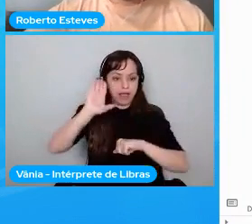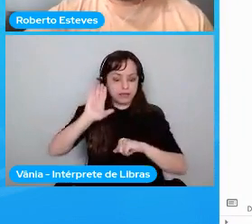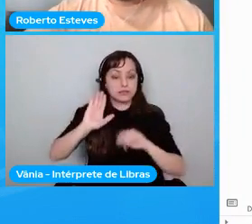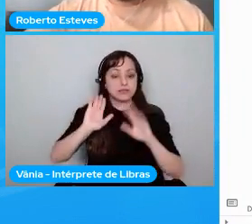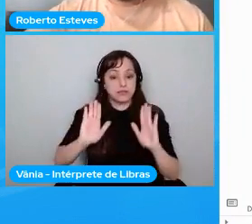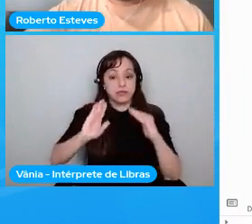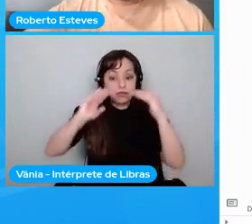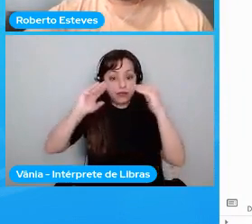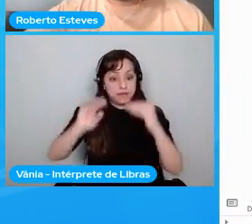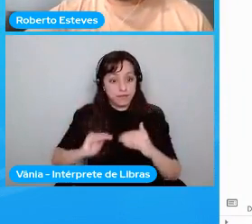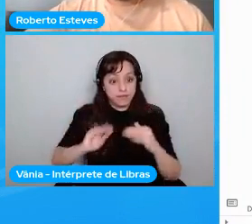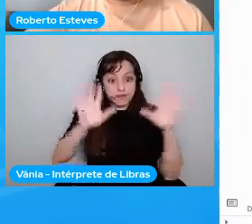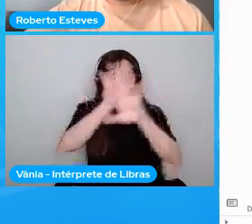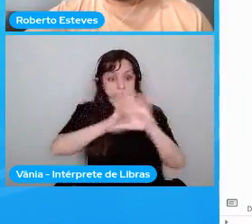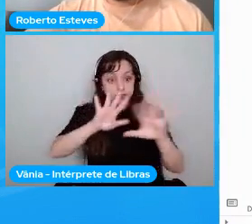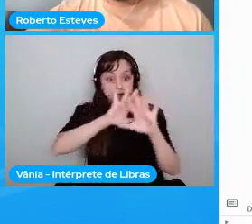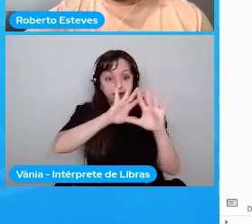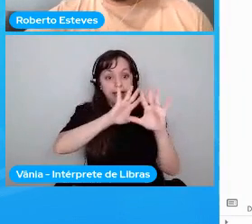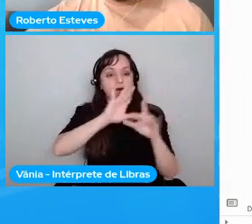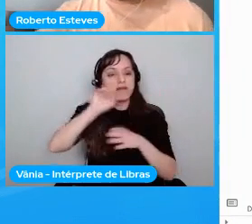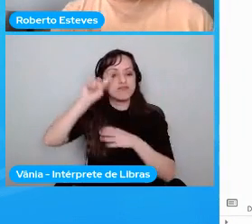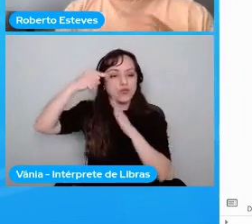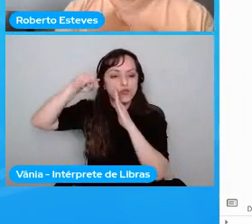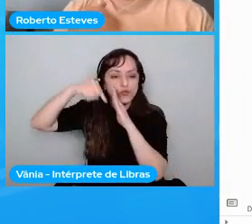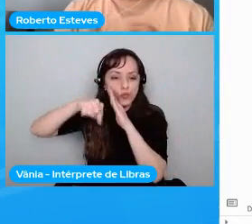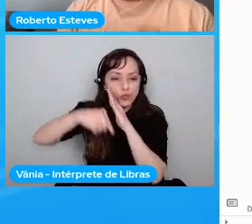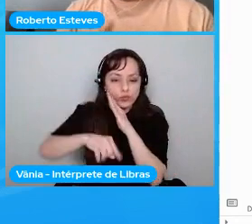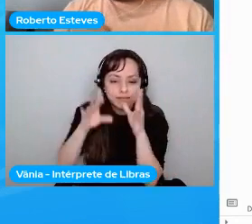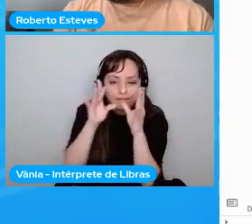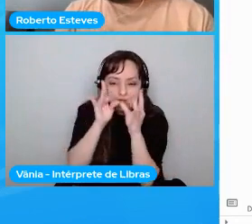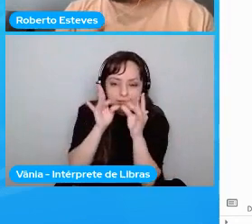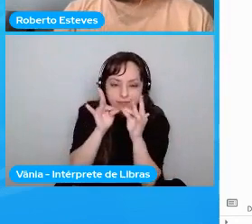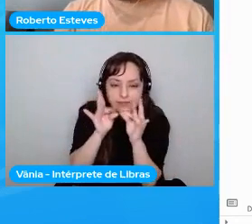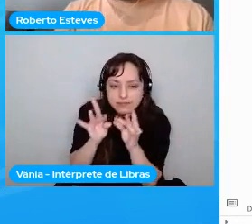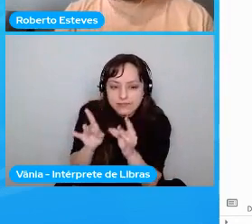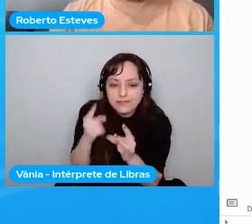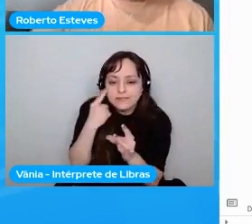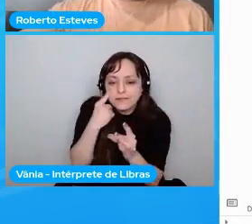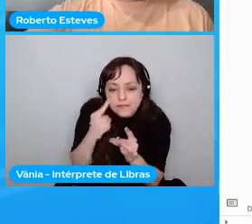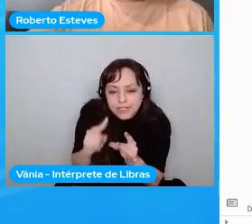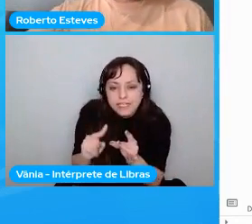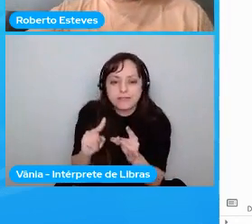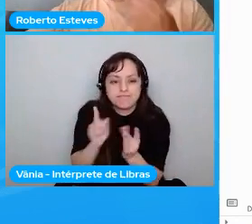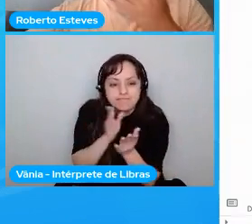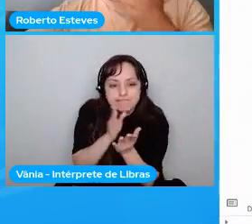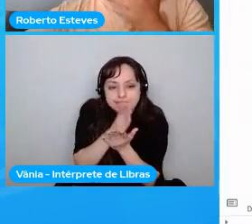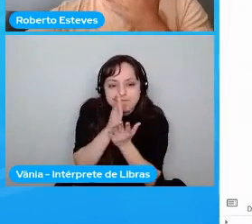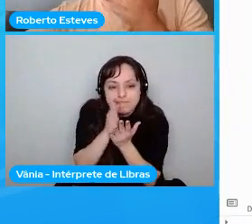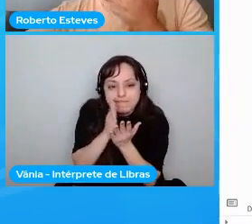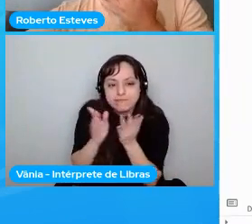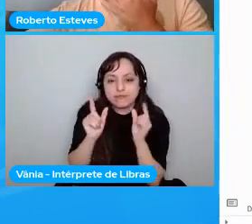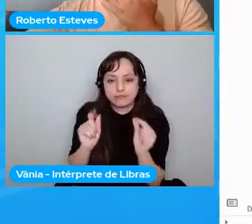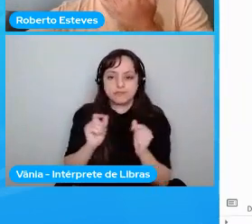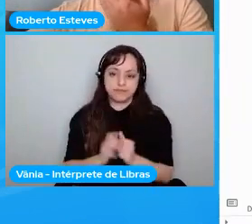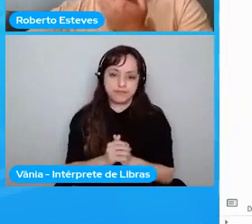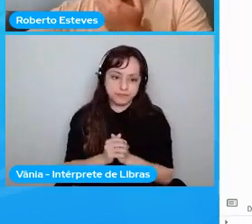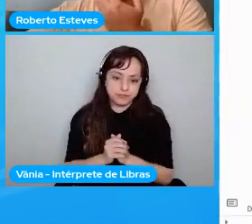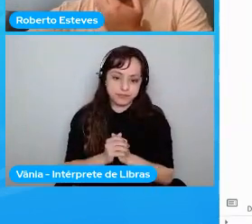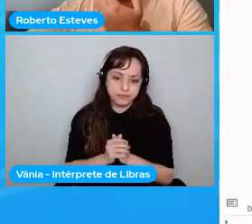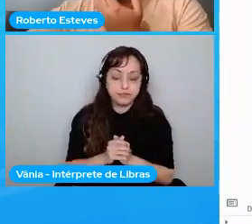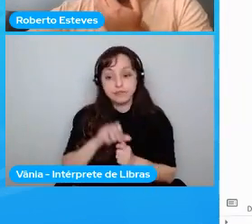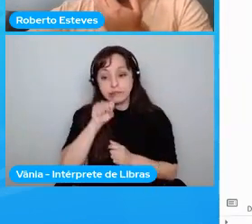este vistazo rápido que hicimos, vamos a hilar un poquito más fino. Vamos a hilar un poquito más fino. Entonces, ¿qué sucede cuando yo cargo